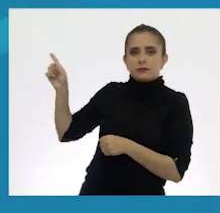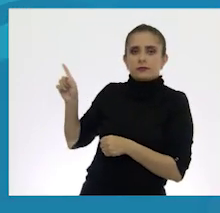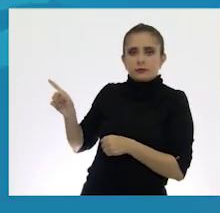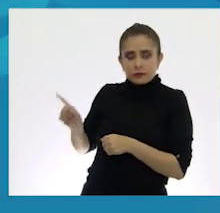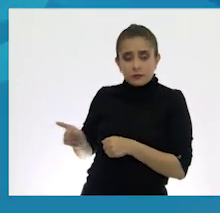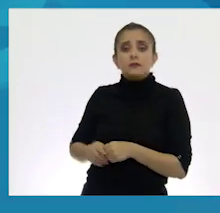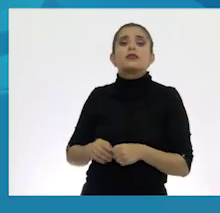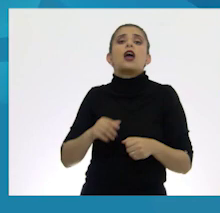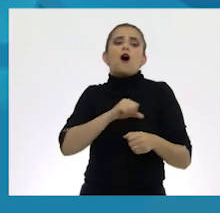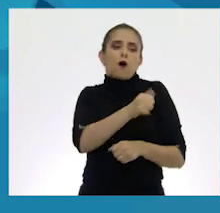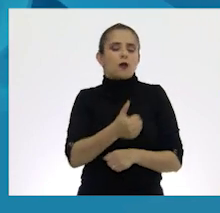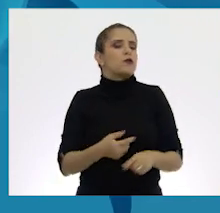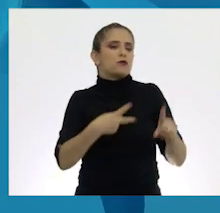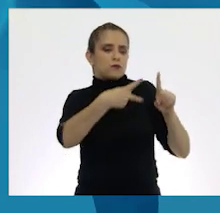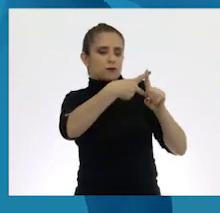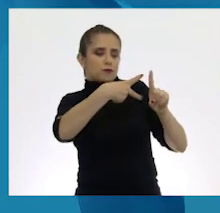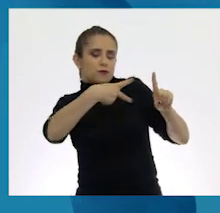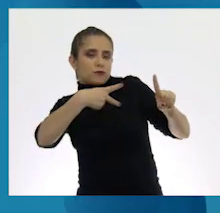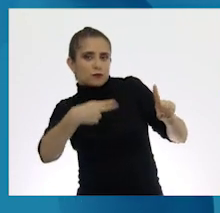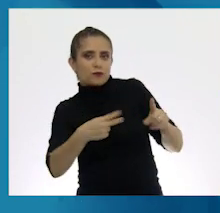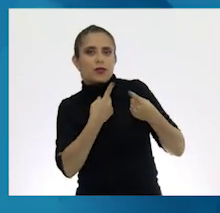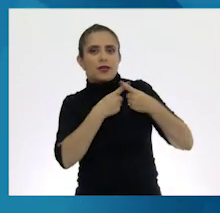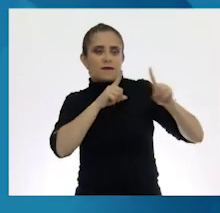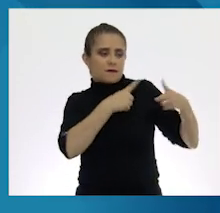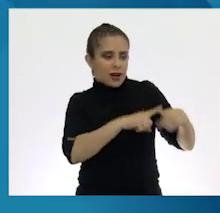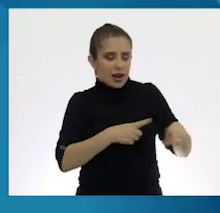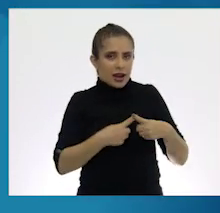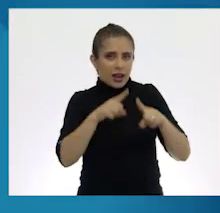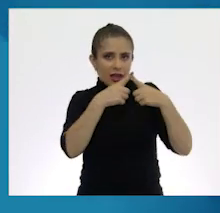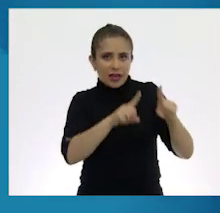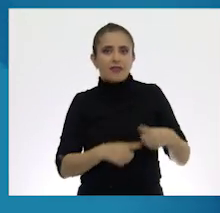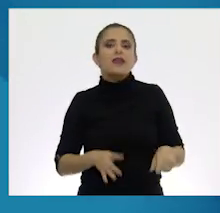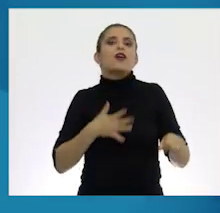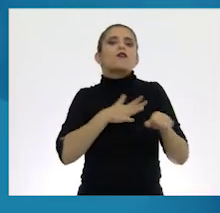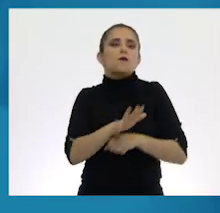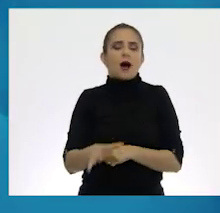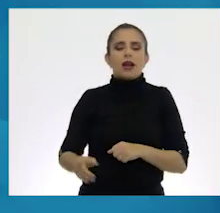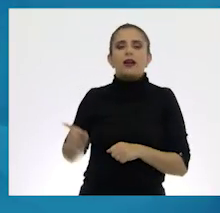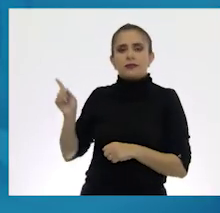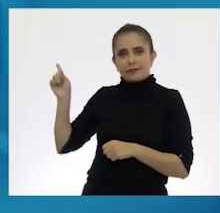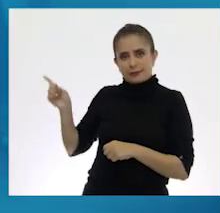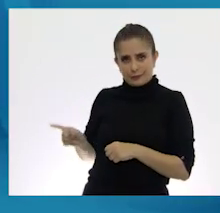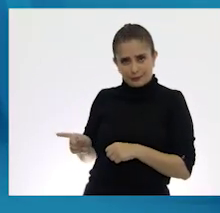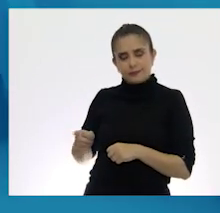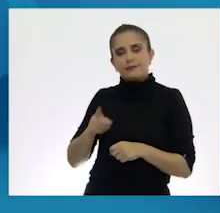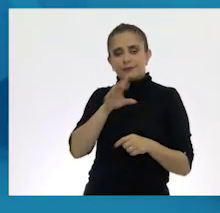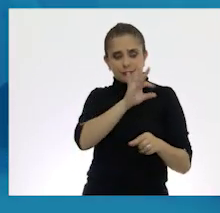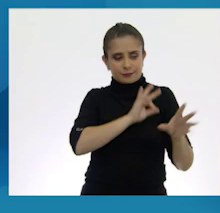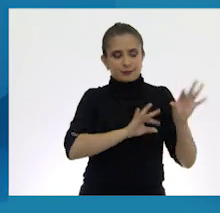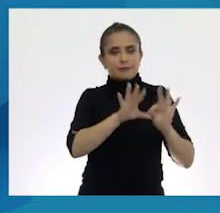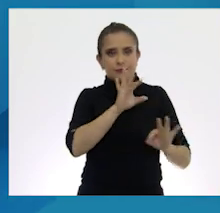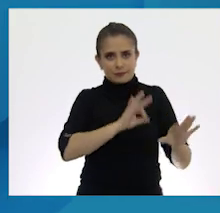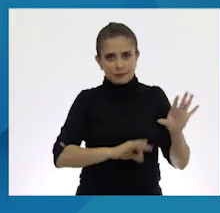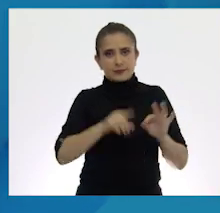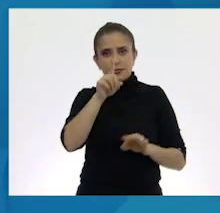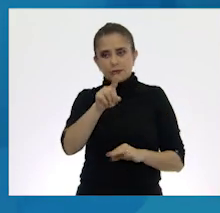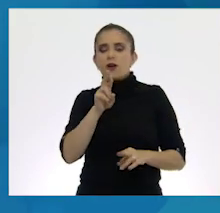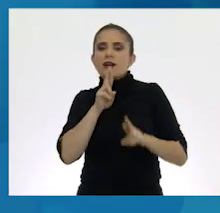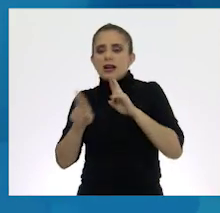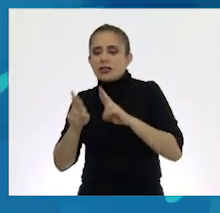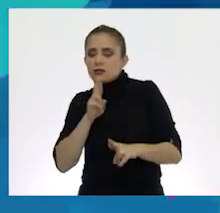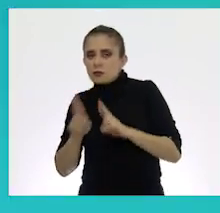no. Y después seguimos resolviendo cada uno de los planteamientos que ahí